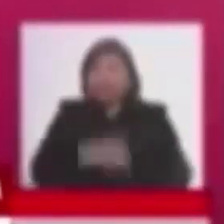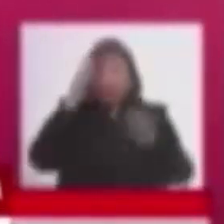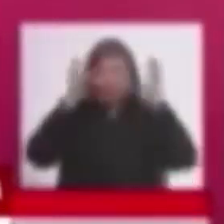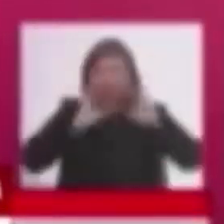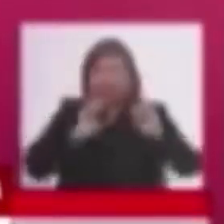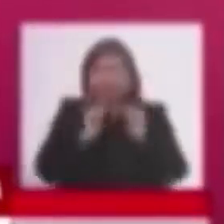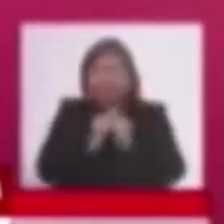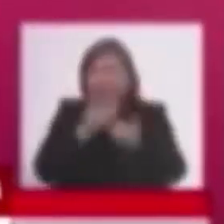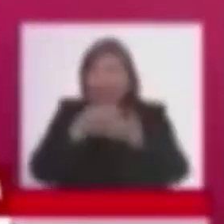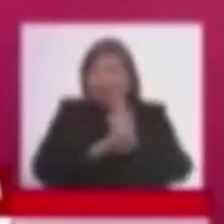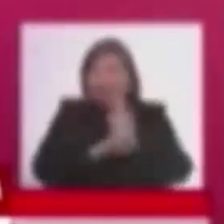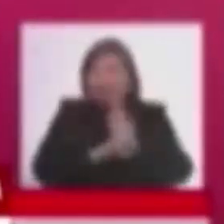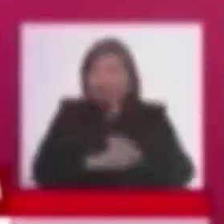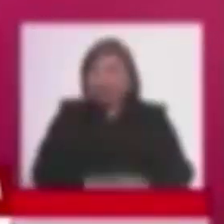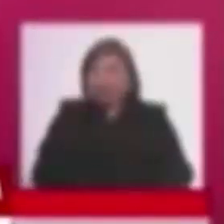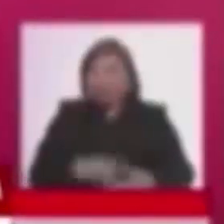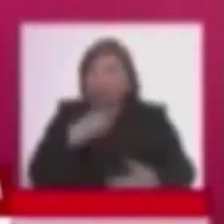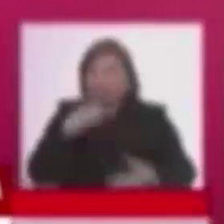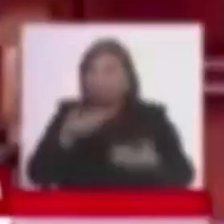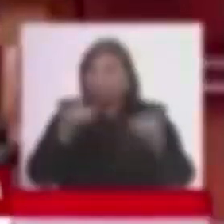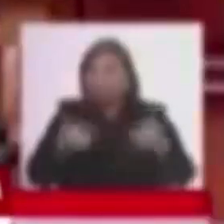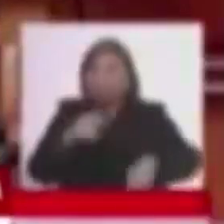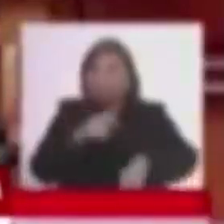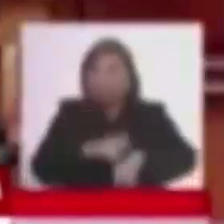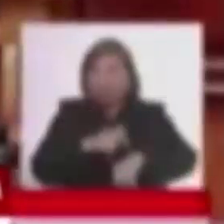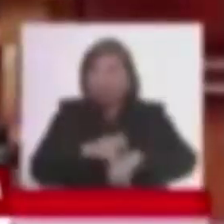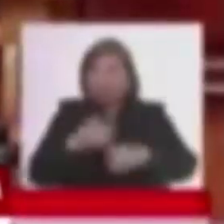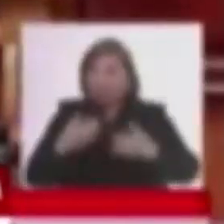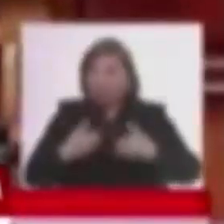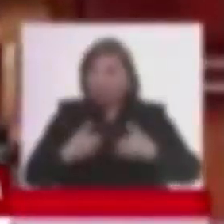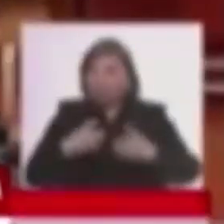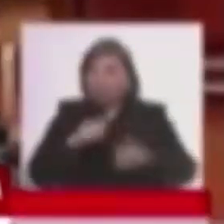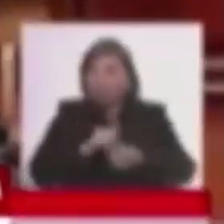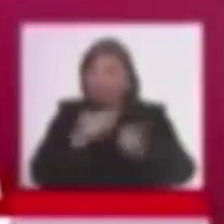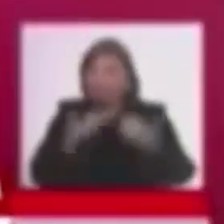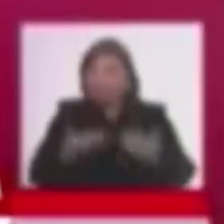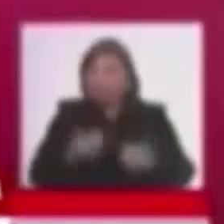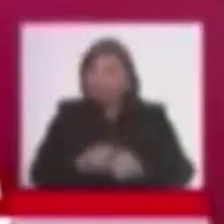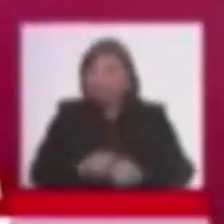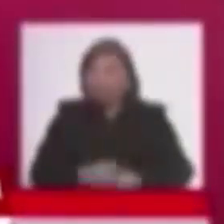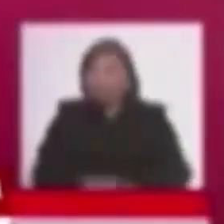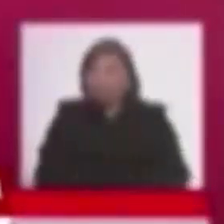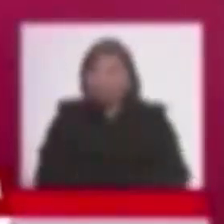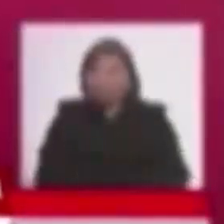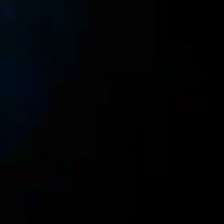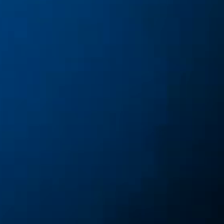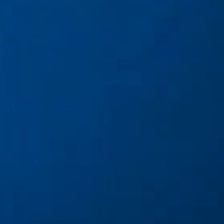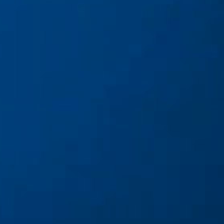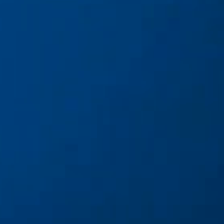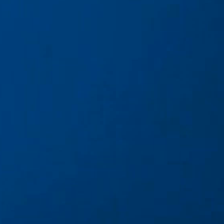este de la difusión a agrupaciones desde Lima, Perú. Muchas gracias, Eduardo Juárez. Gracias. Gracias por tu